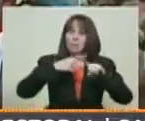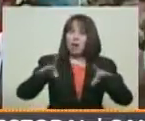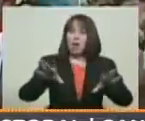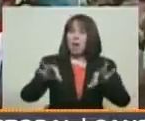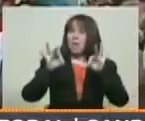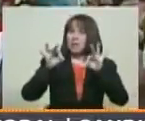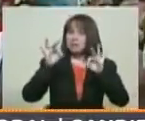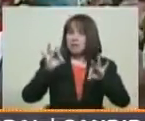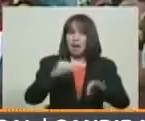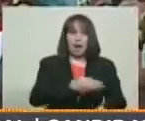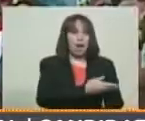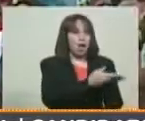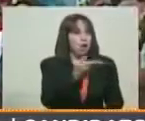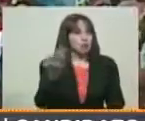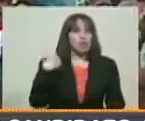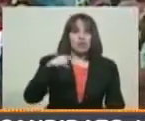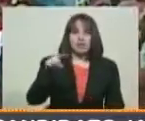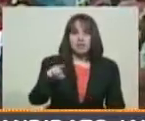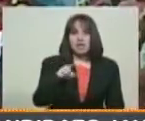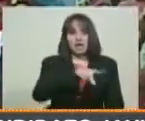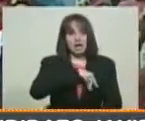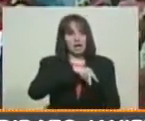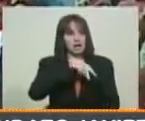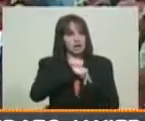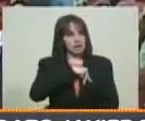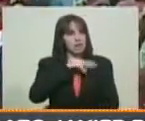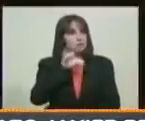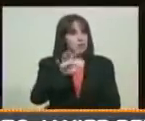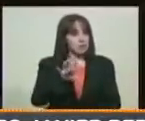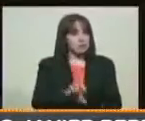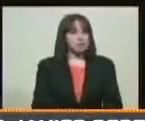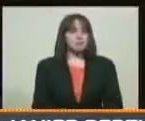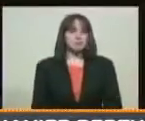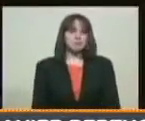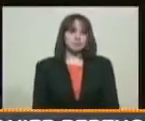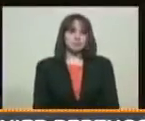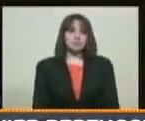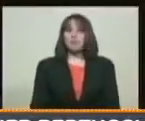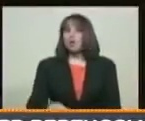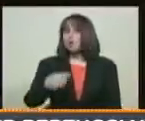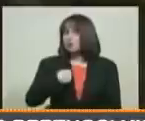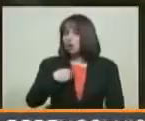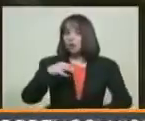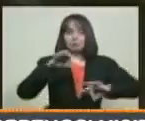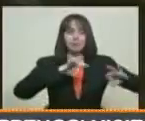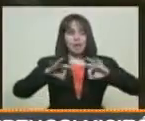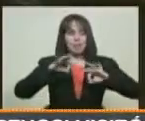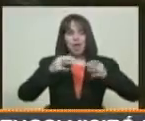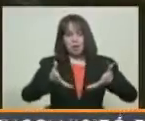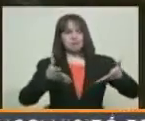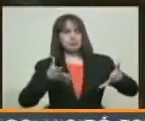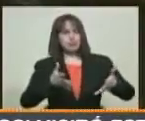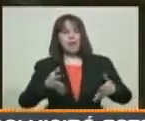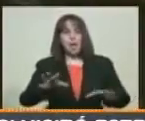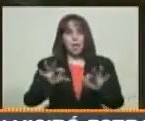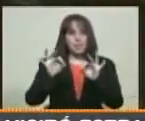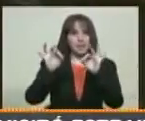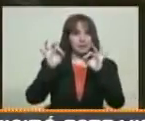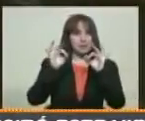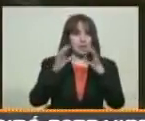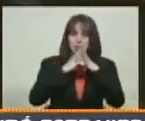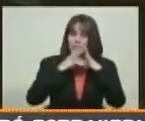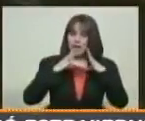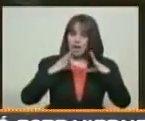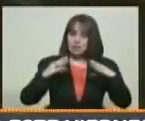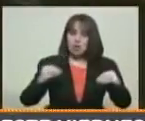especialmente a ustedes que tienen carné de la patria. Yo estoy preparando un premio especial para todos